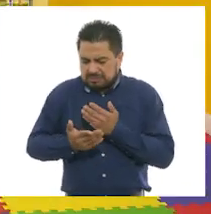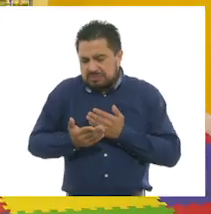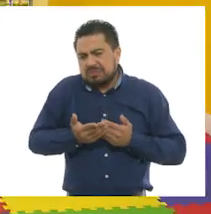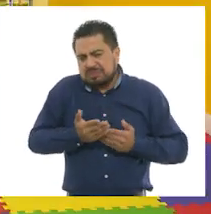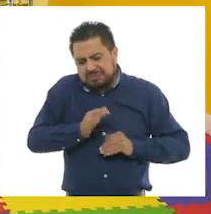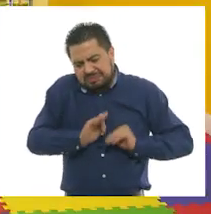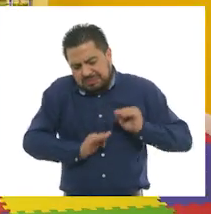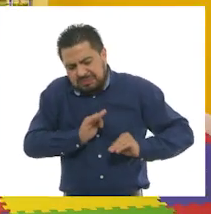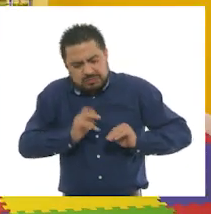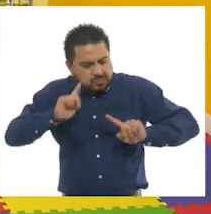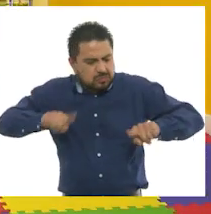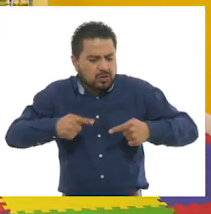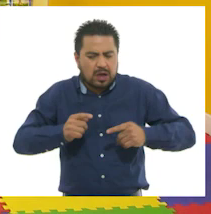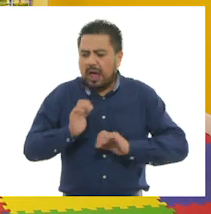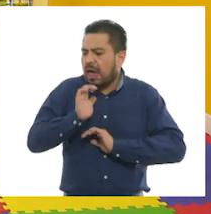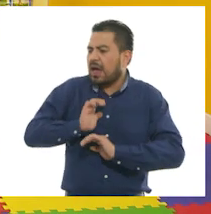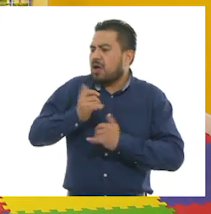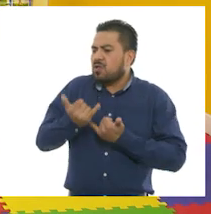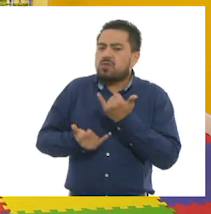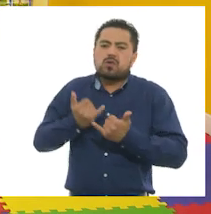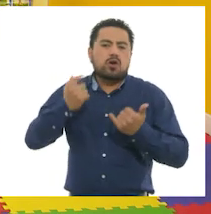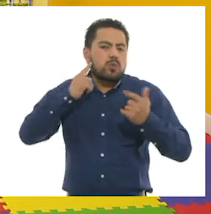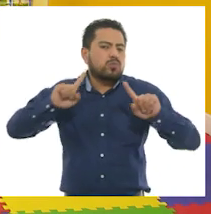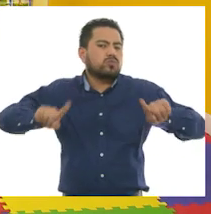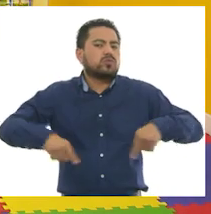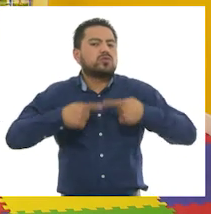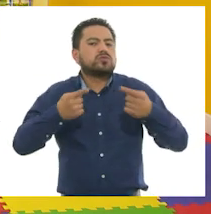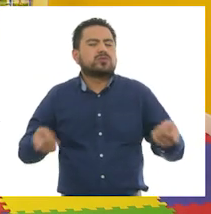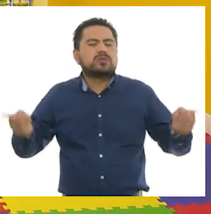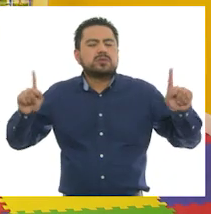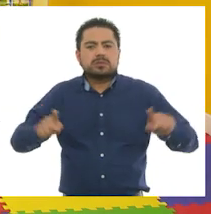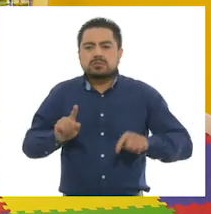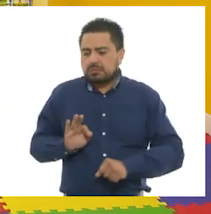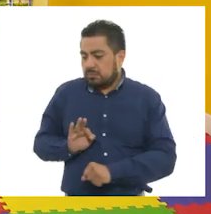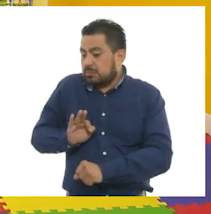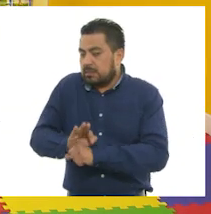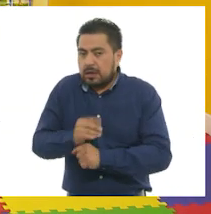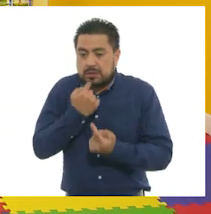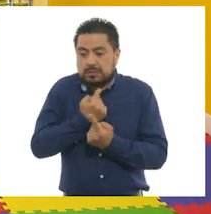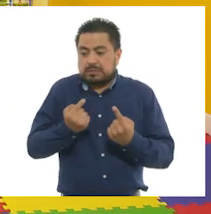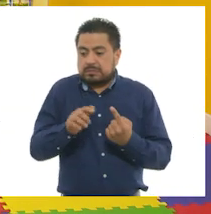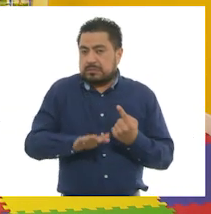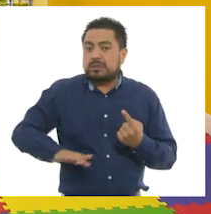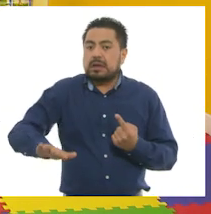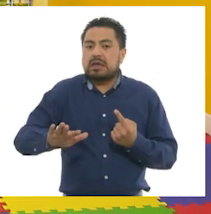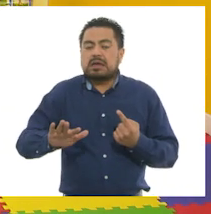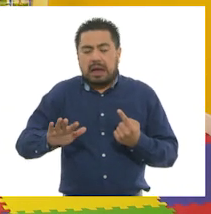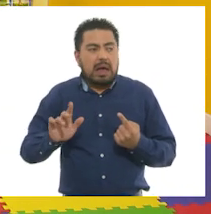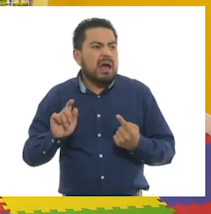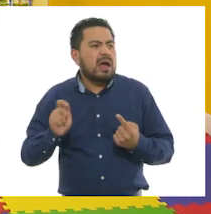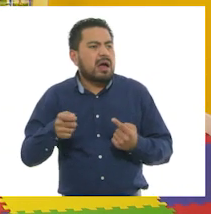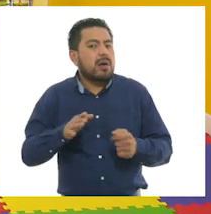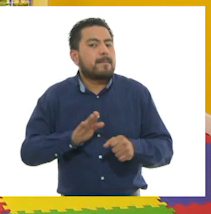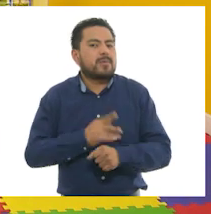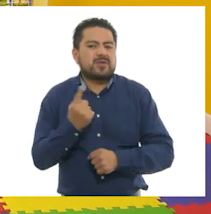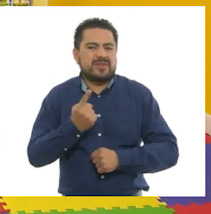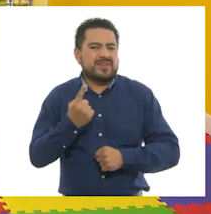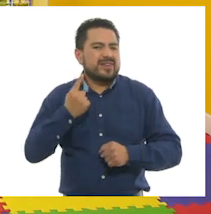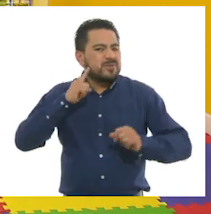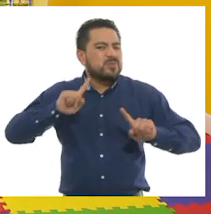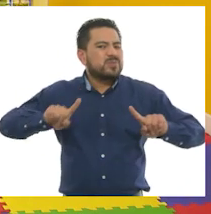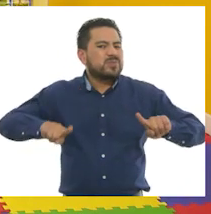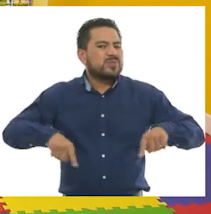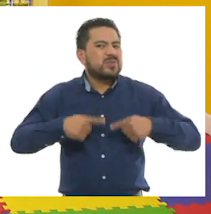gestación. Cuando cantamos o jugamos con la música, estamos protegiendo a las niñas y niños pequeños porque la música